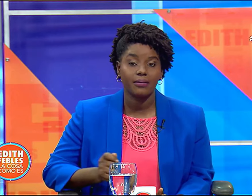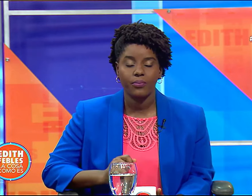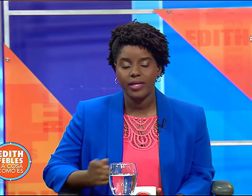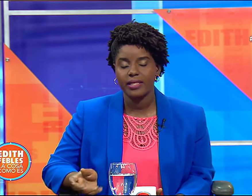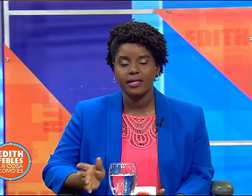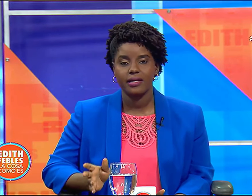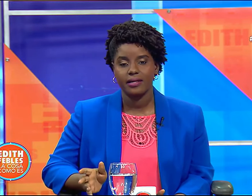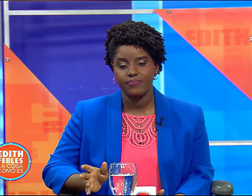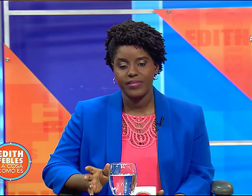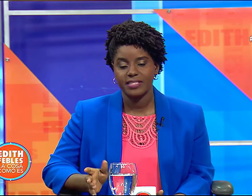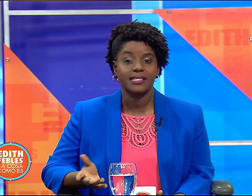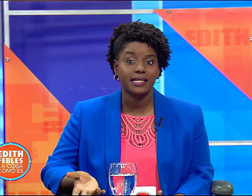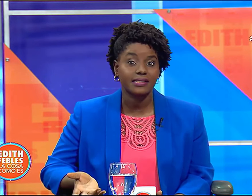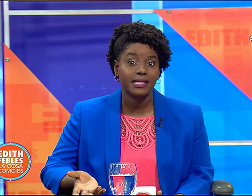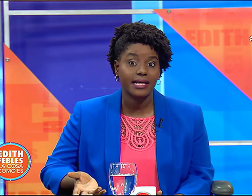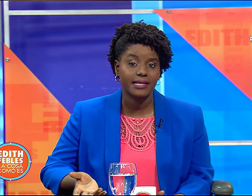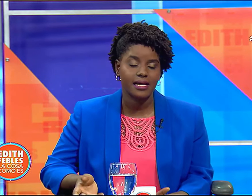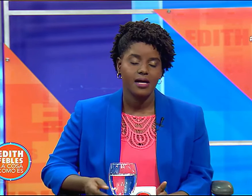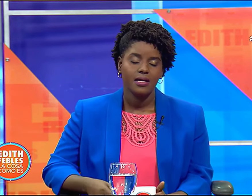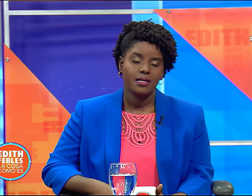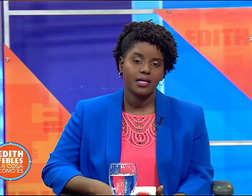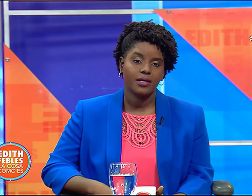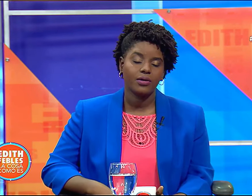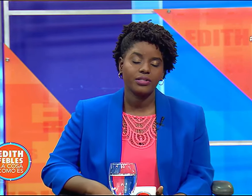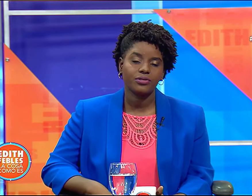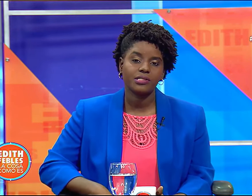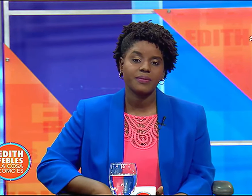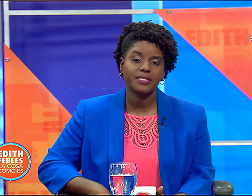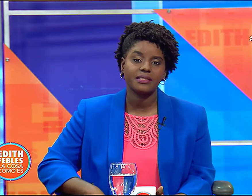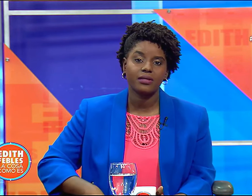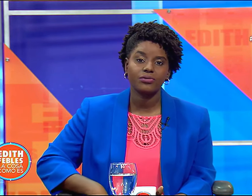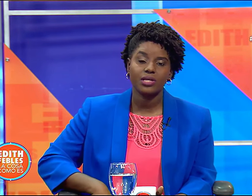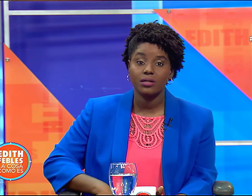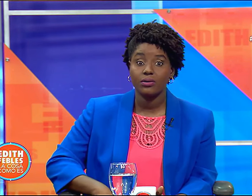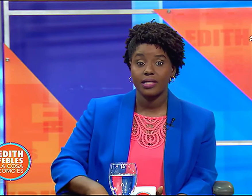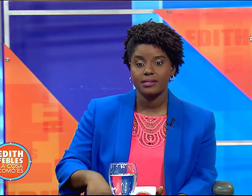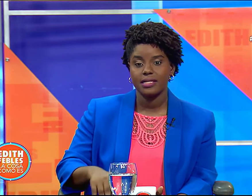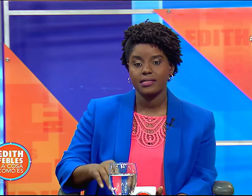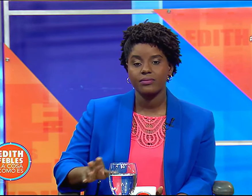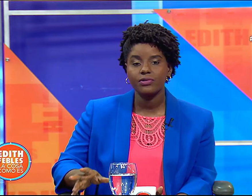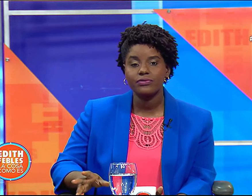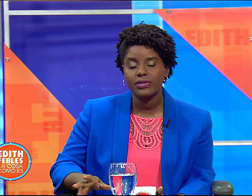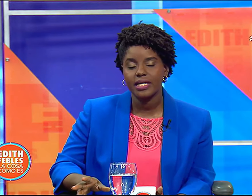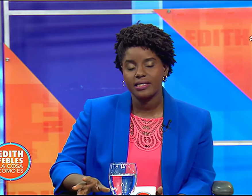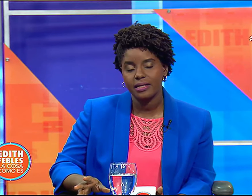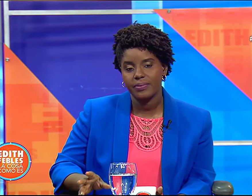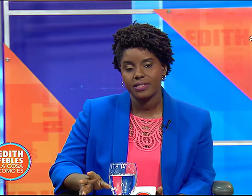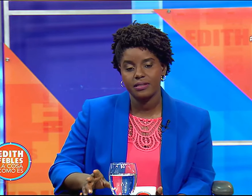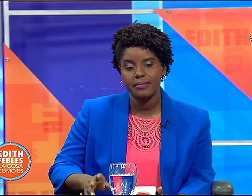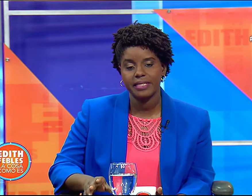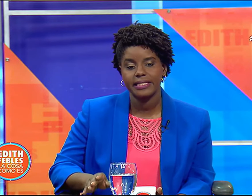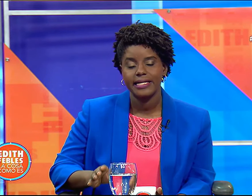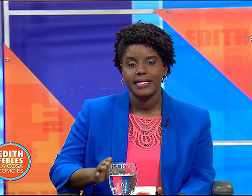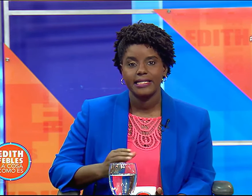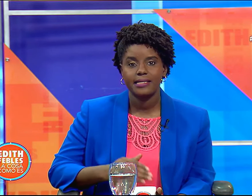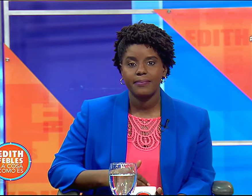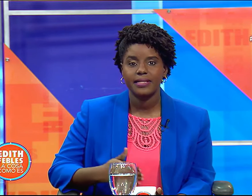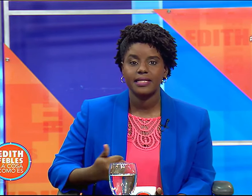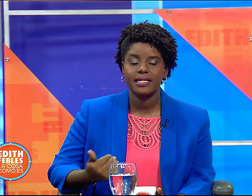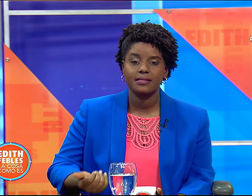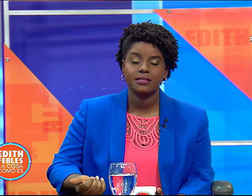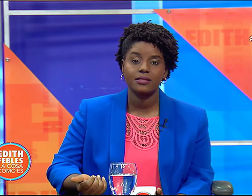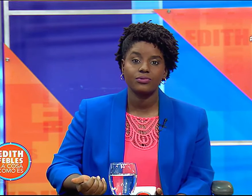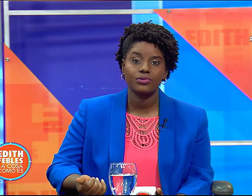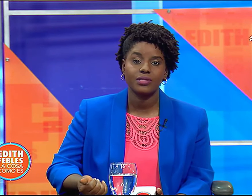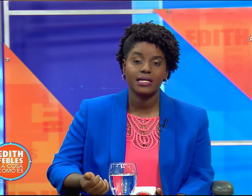firmar, puede deshacerse de ella. Y quiero entonces presentarle a ustedes lo que decía Sigmund Freud ayer, precisamente de esta parte